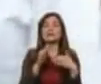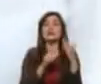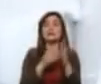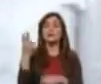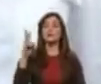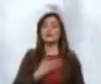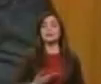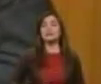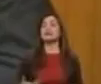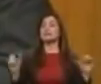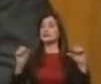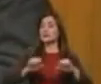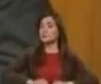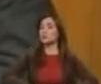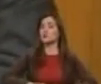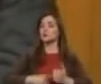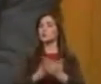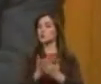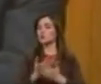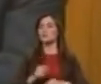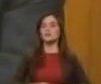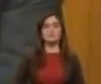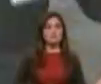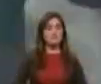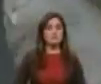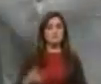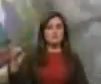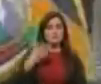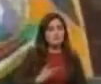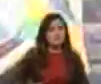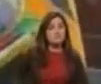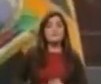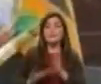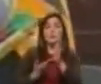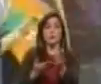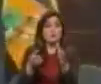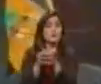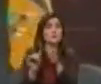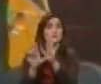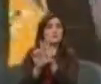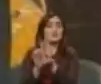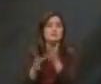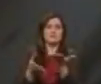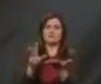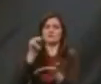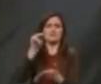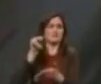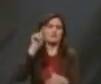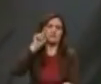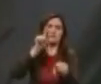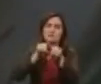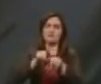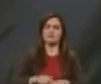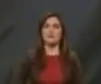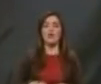se involucre al vicepresidente herrería también encuentra reparos en señalar a glass sólo por supuesta asociación ilícita lo que hay que perseguir